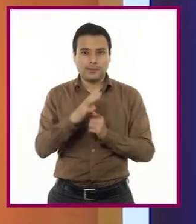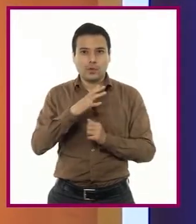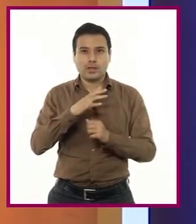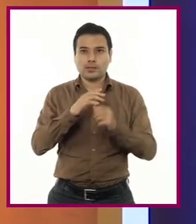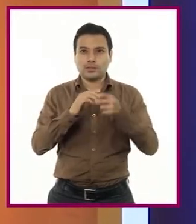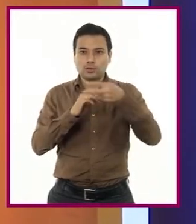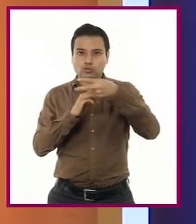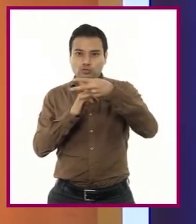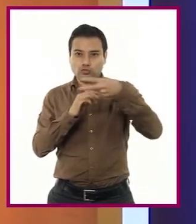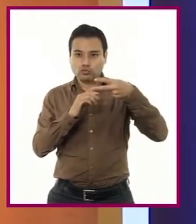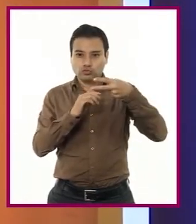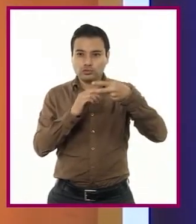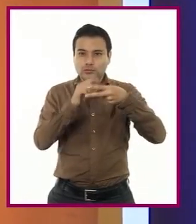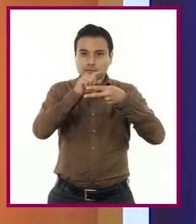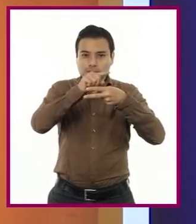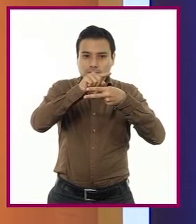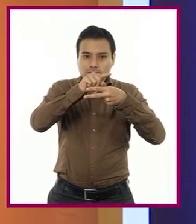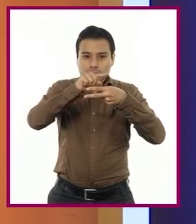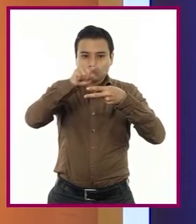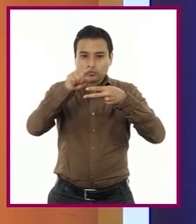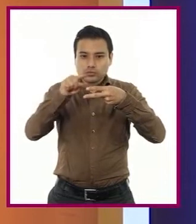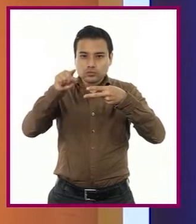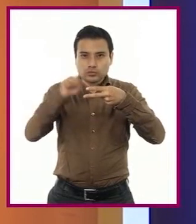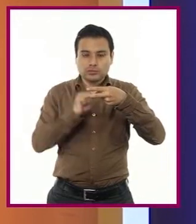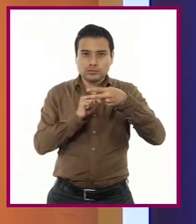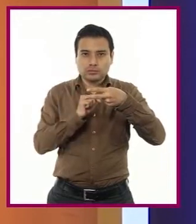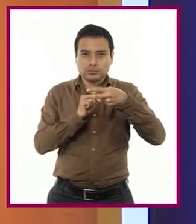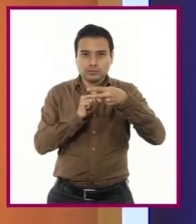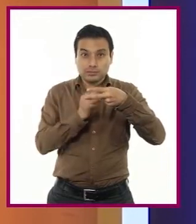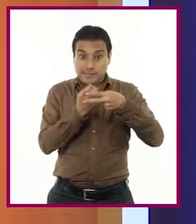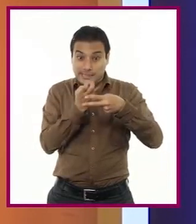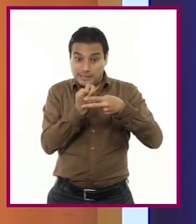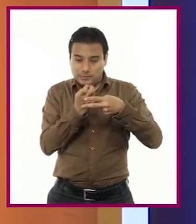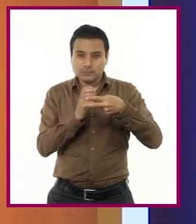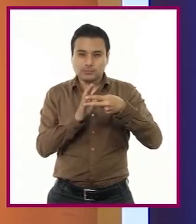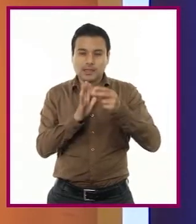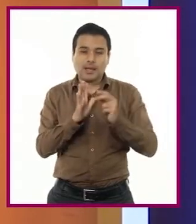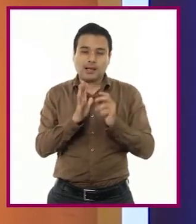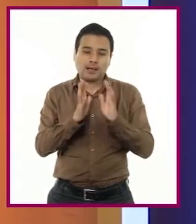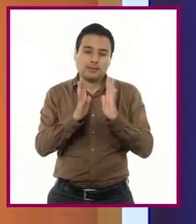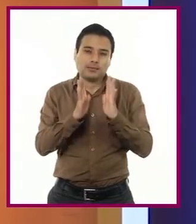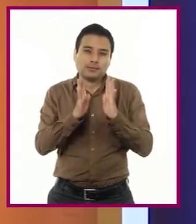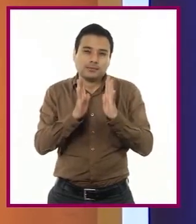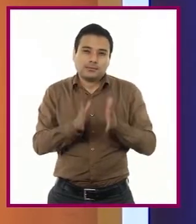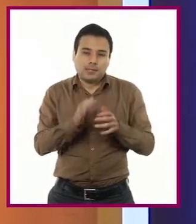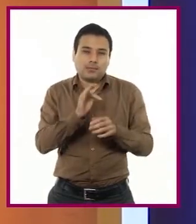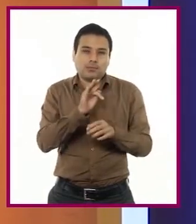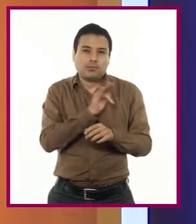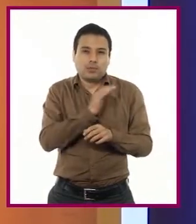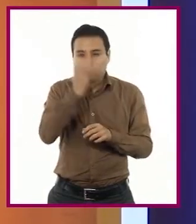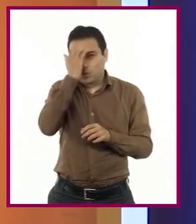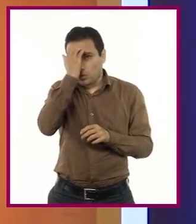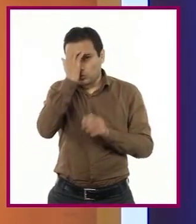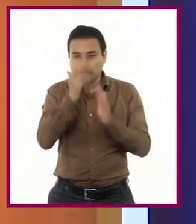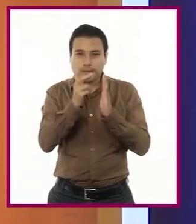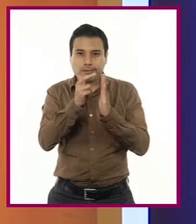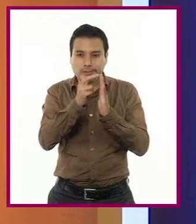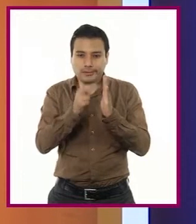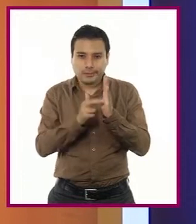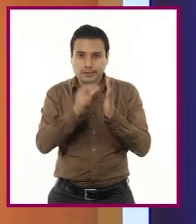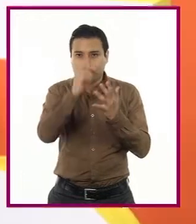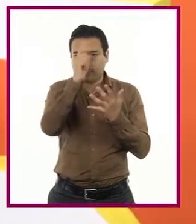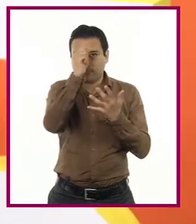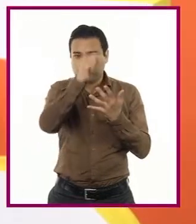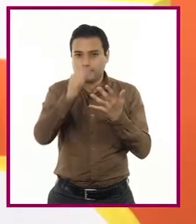tercera tilde de forma ondulada. Ya con esta información podemos analizar los criterios de congruencia de